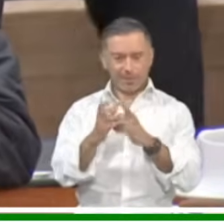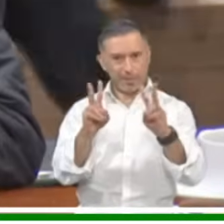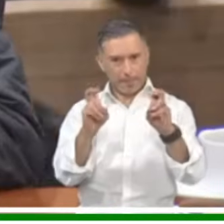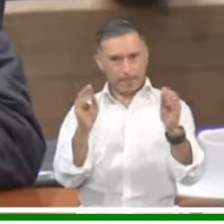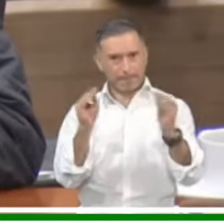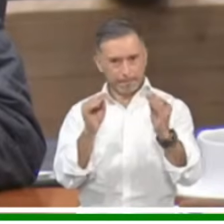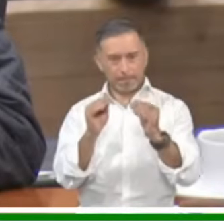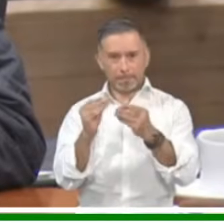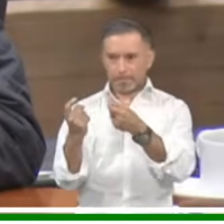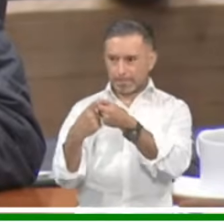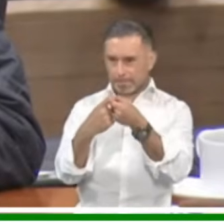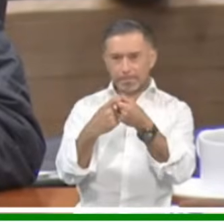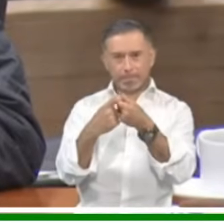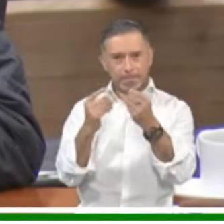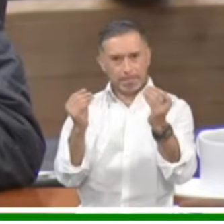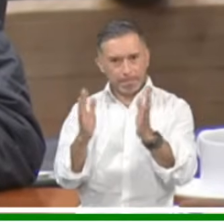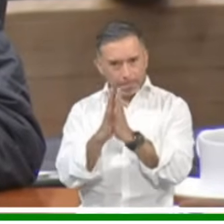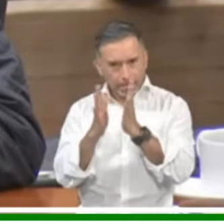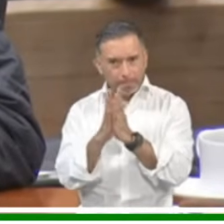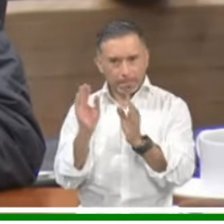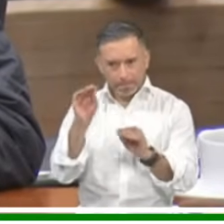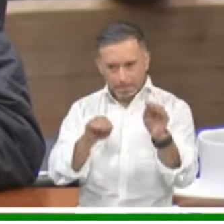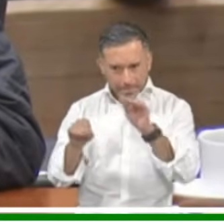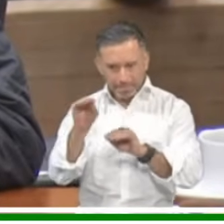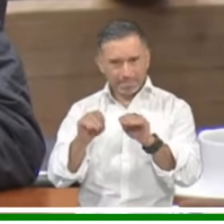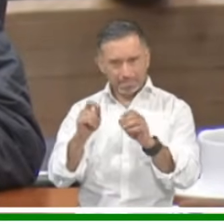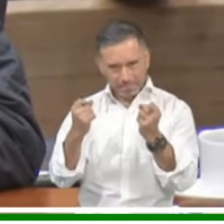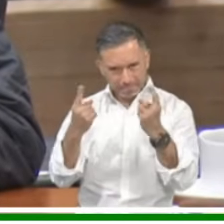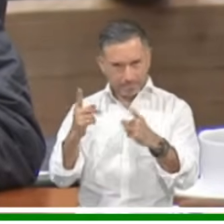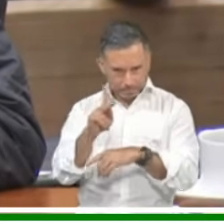debates para realizar estos esfuerzos,